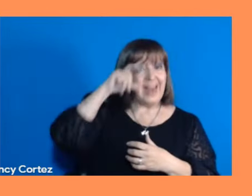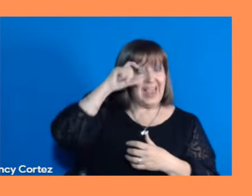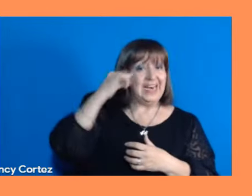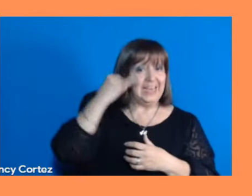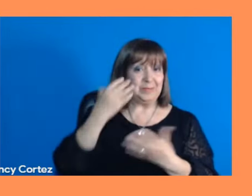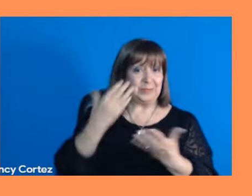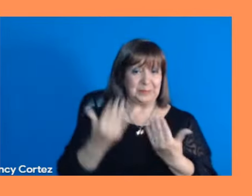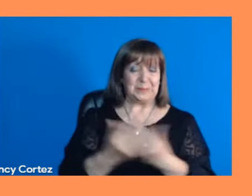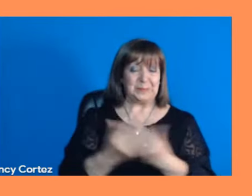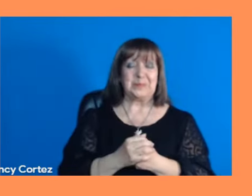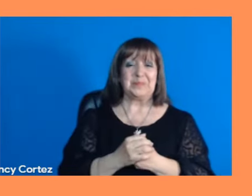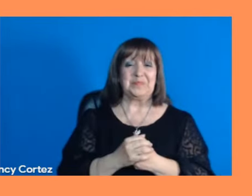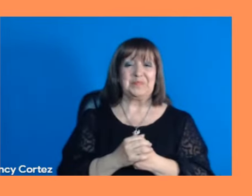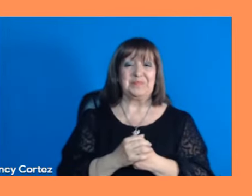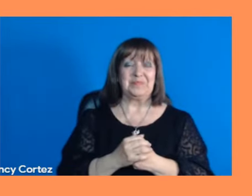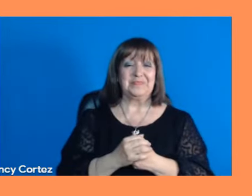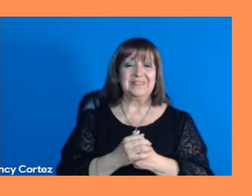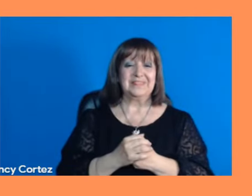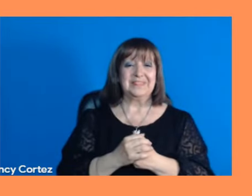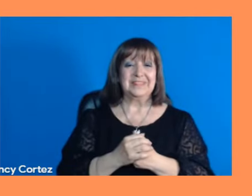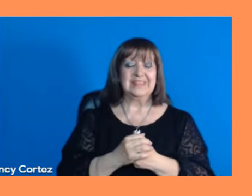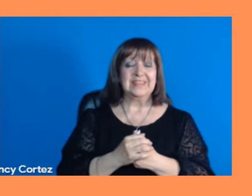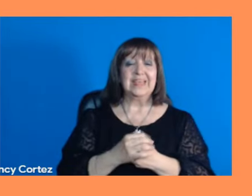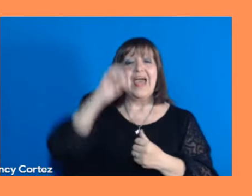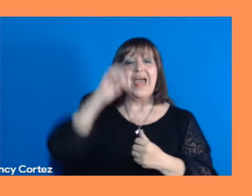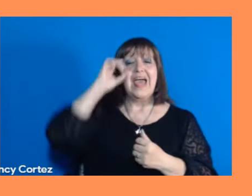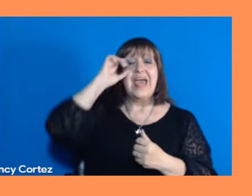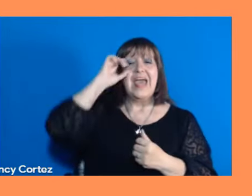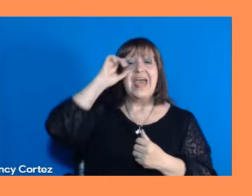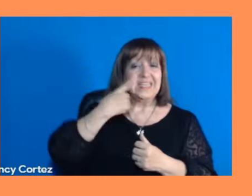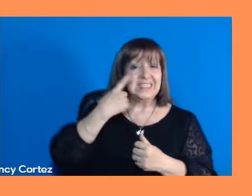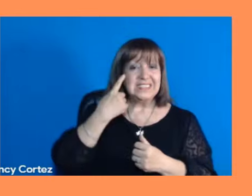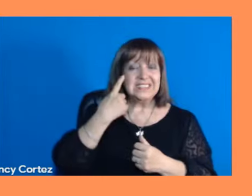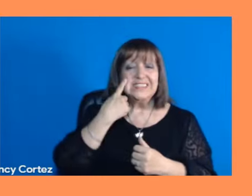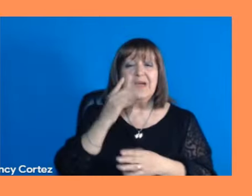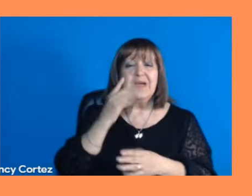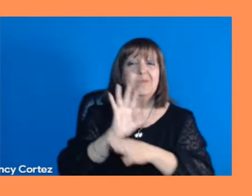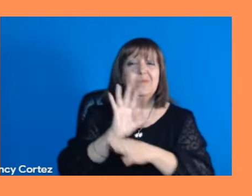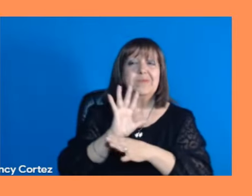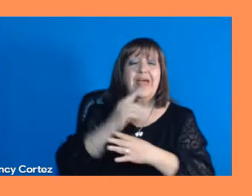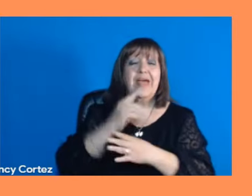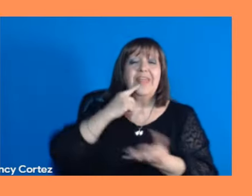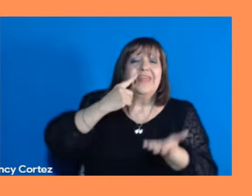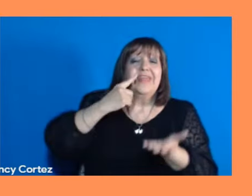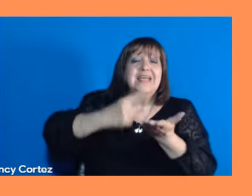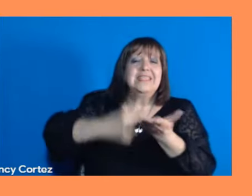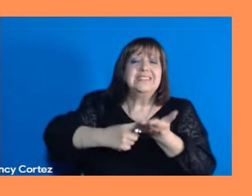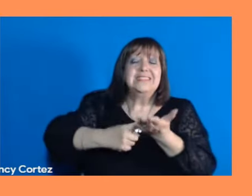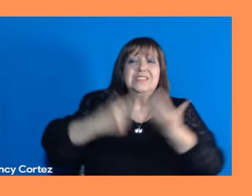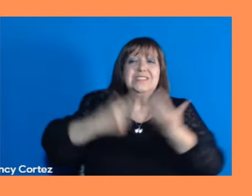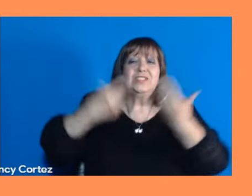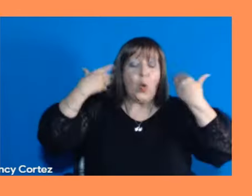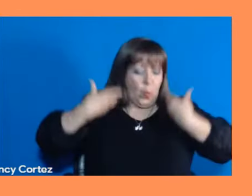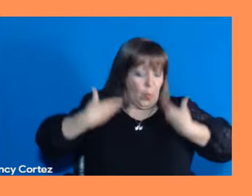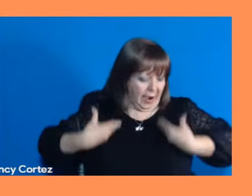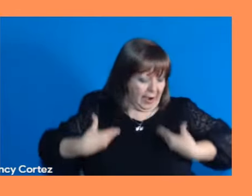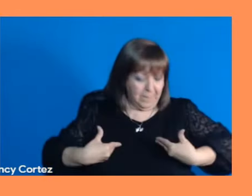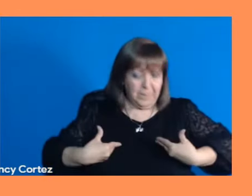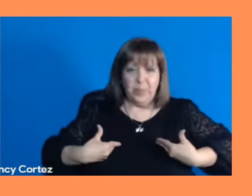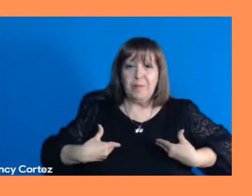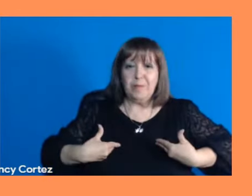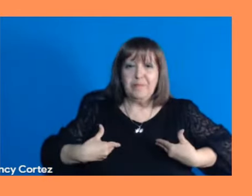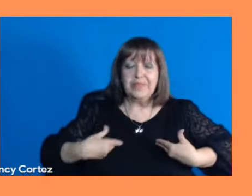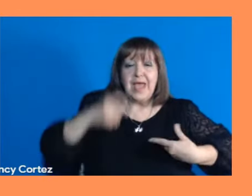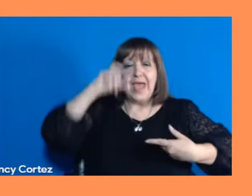La ESI es decidir sobre nuestros cuerpos. La ESI fortalece los procesos de construcción